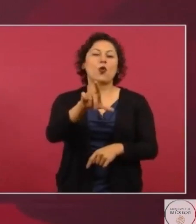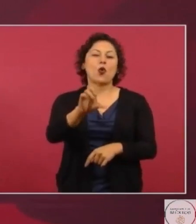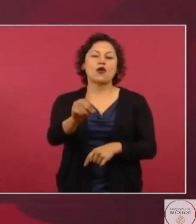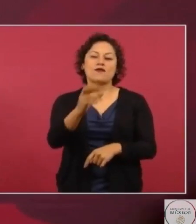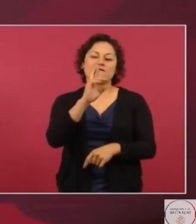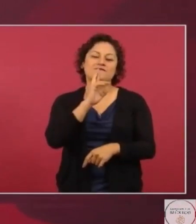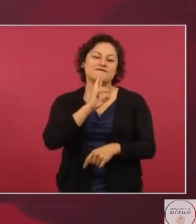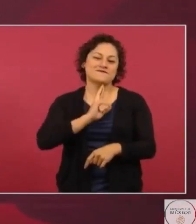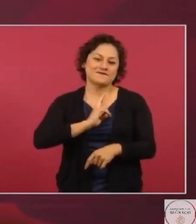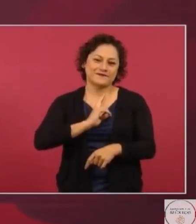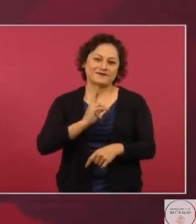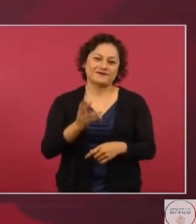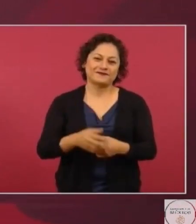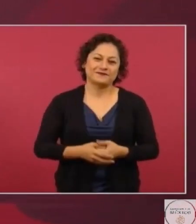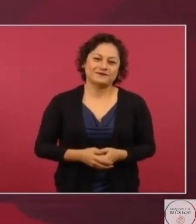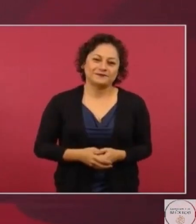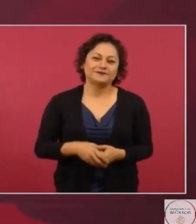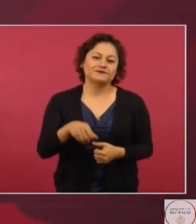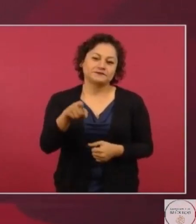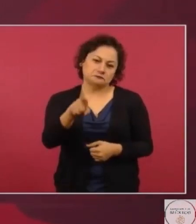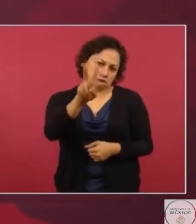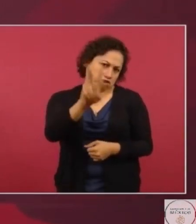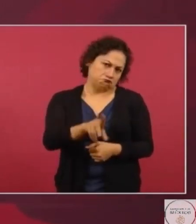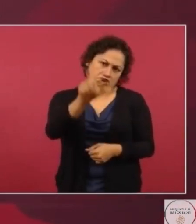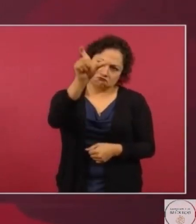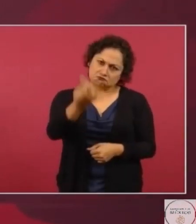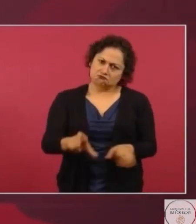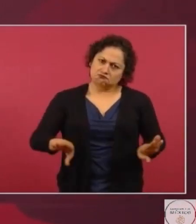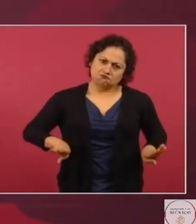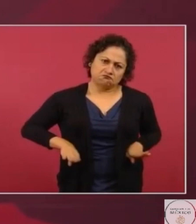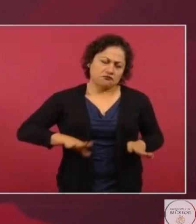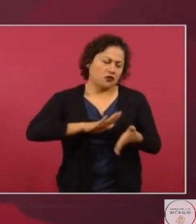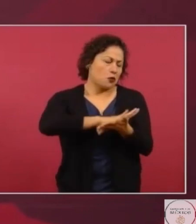con su humildad